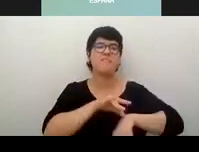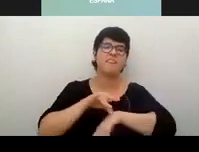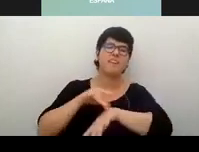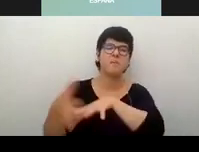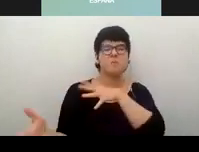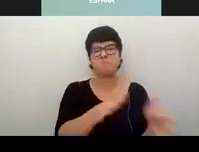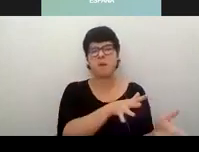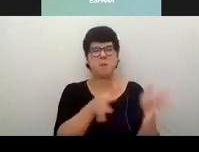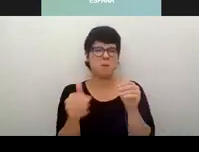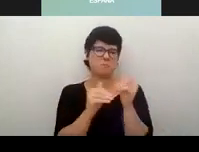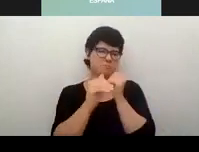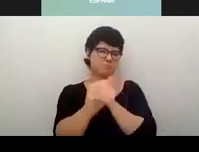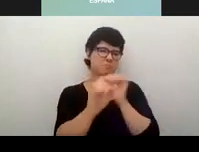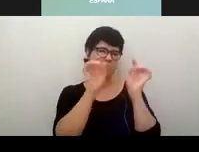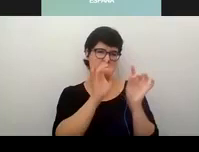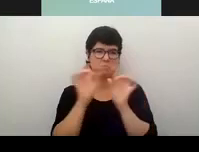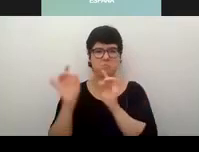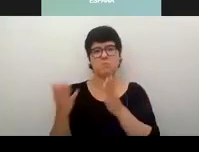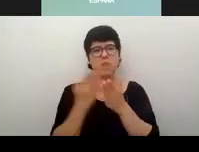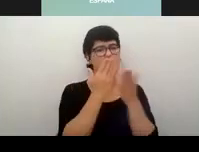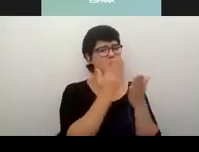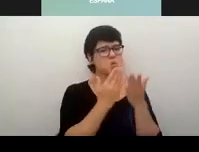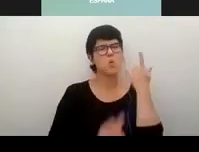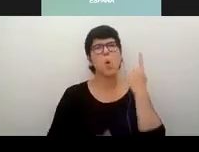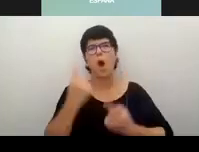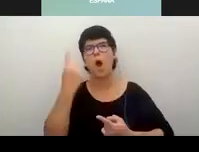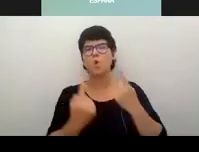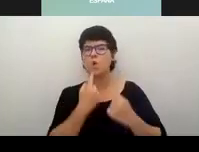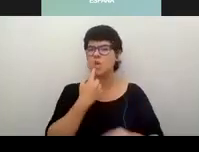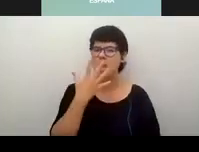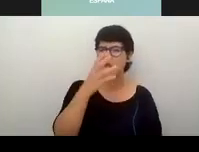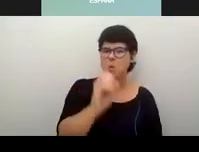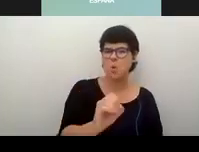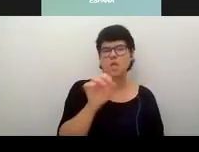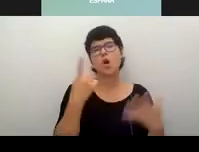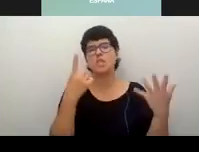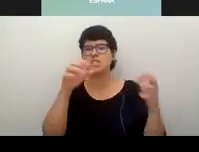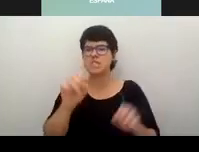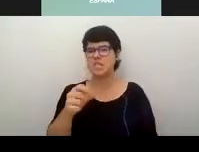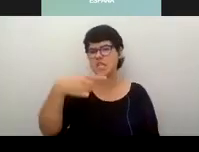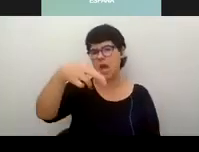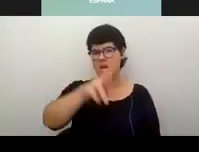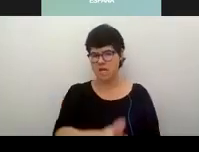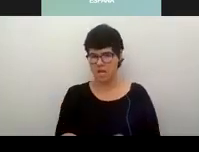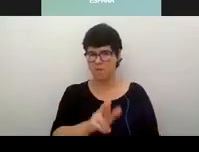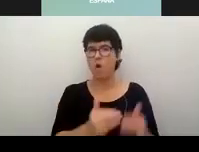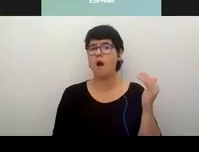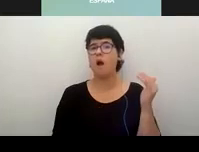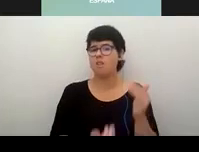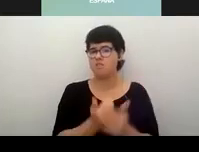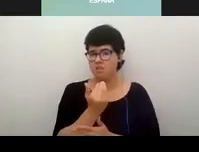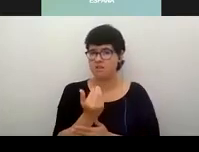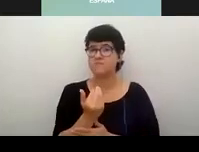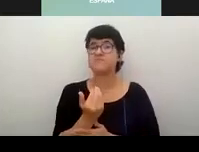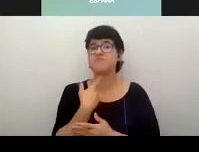bastante estable. Hay algunos estudios que recomiendan incluso 50, 60 gramos de fibra al día. El problema que